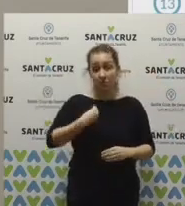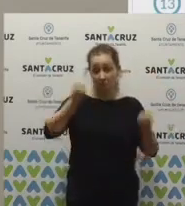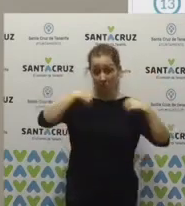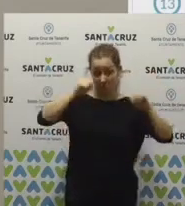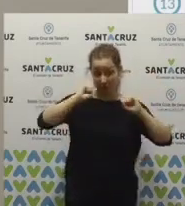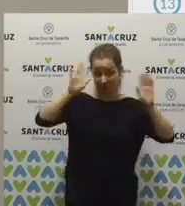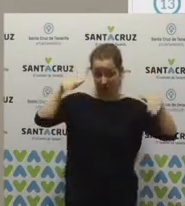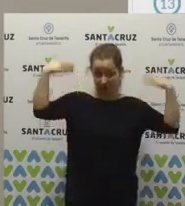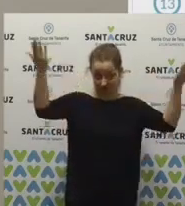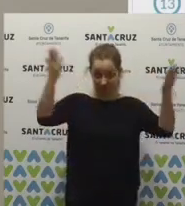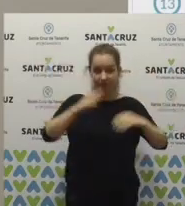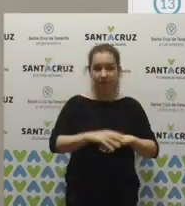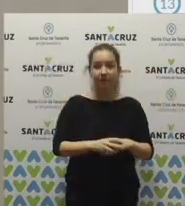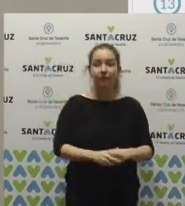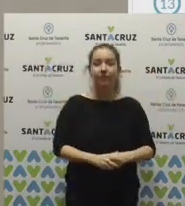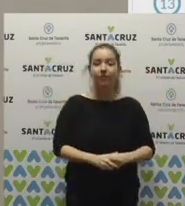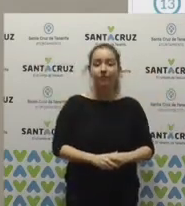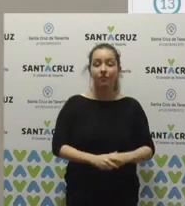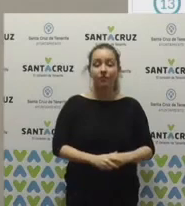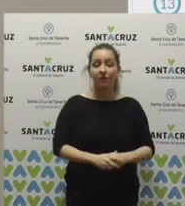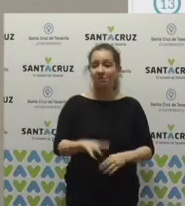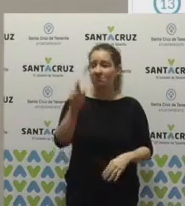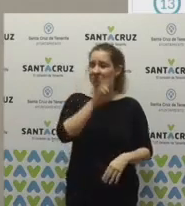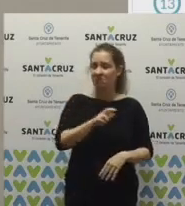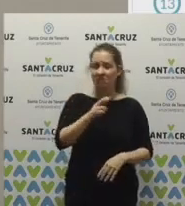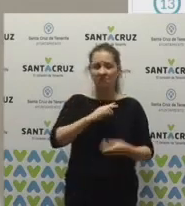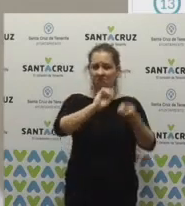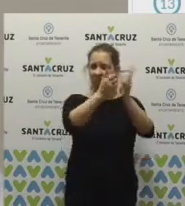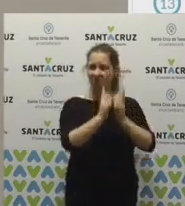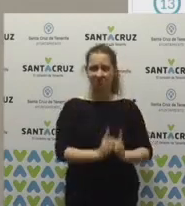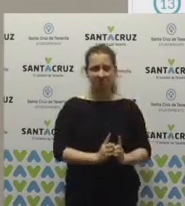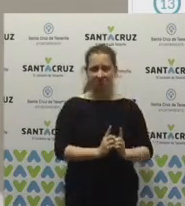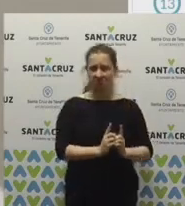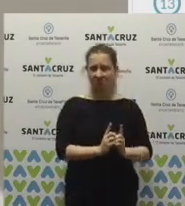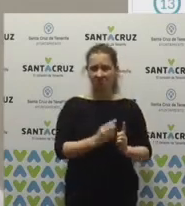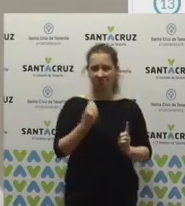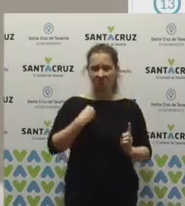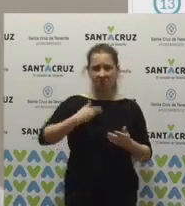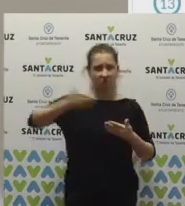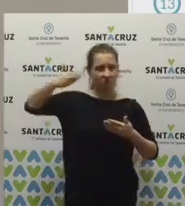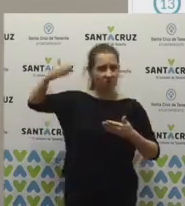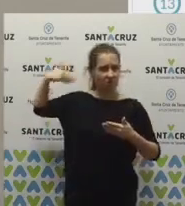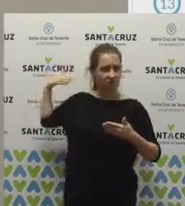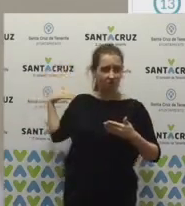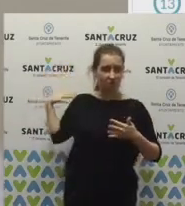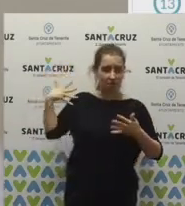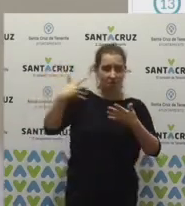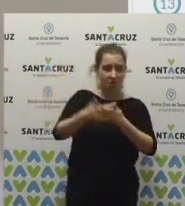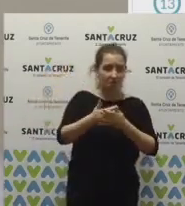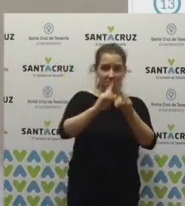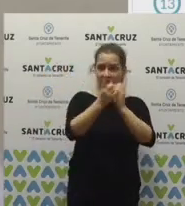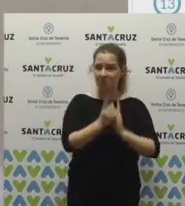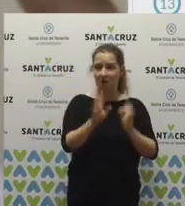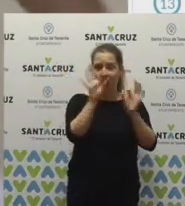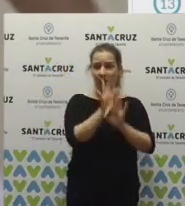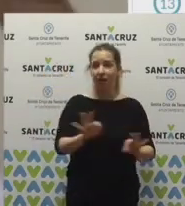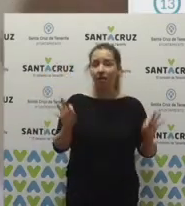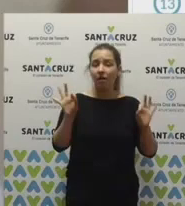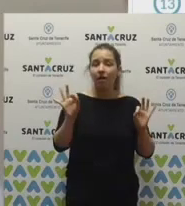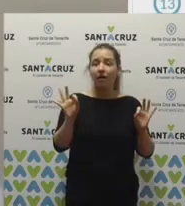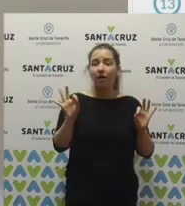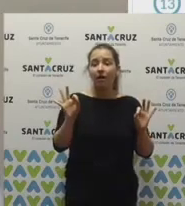esto no tiene muchas variaciones en respecto a los que ha habido hasta ahora y se propone